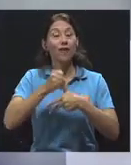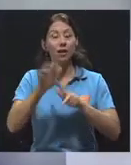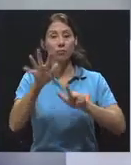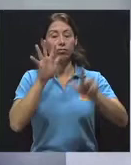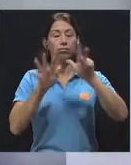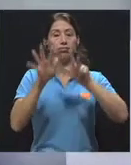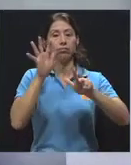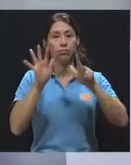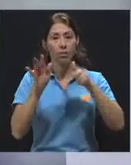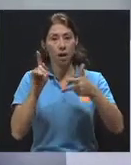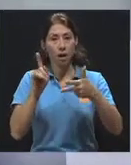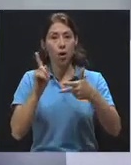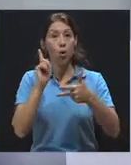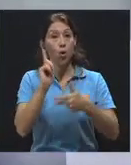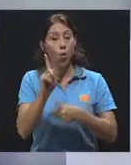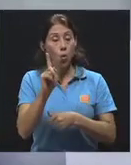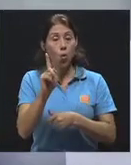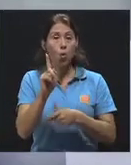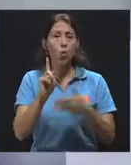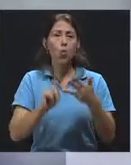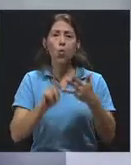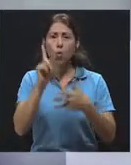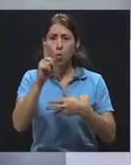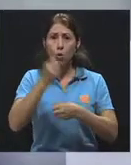tenemos uno trabajando